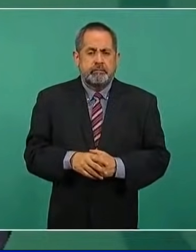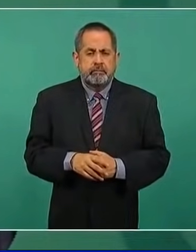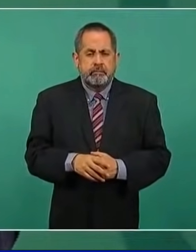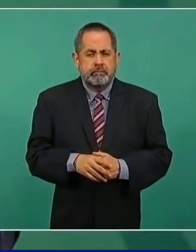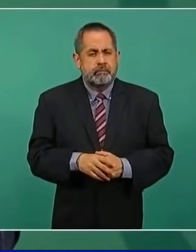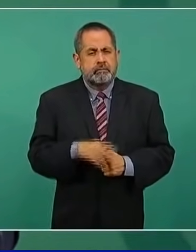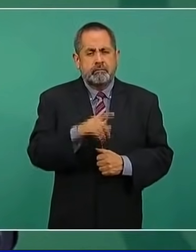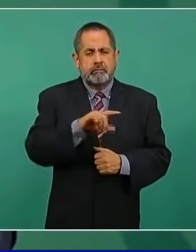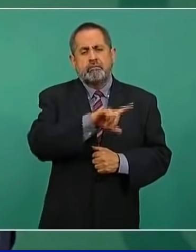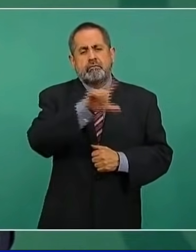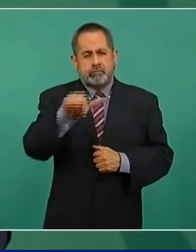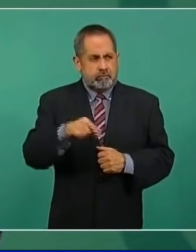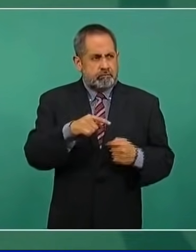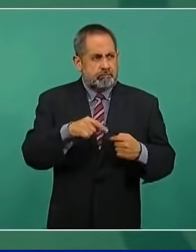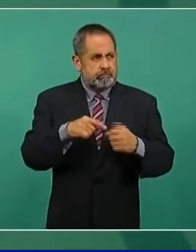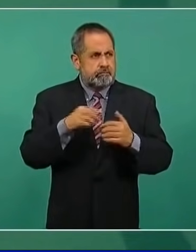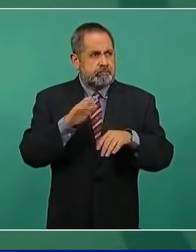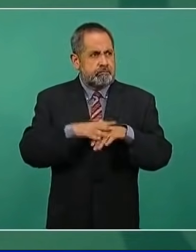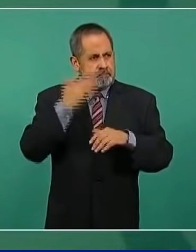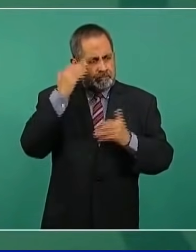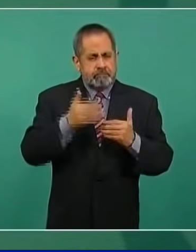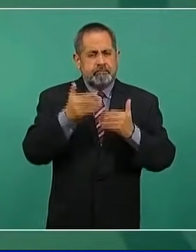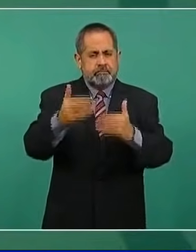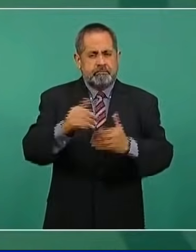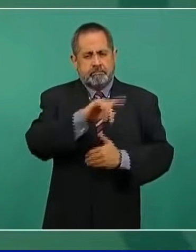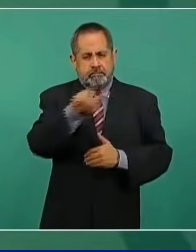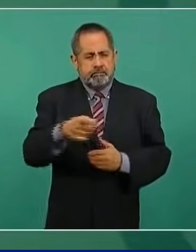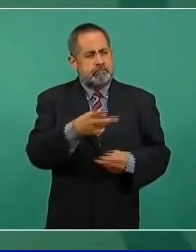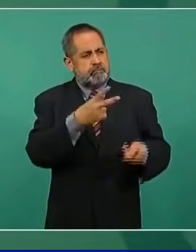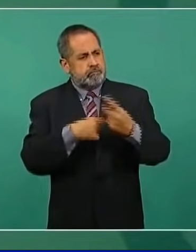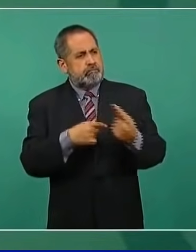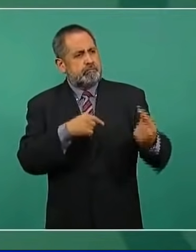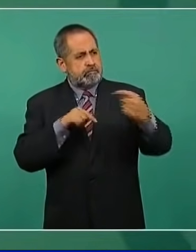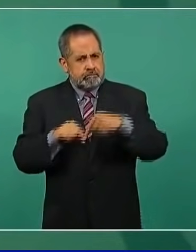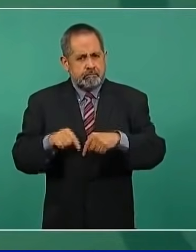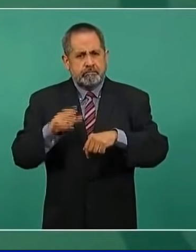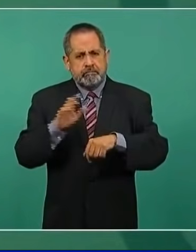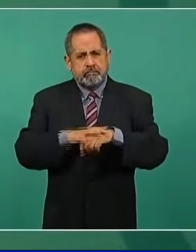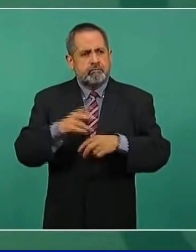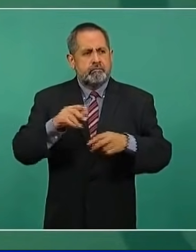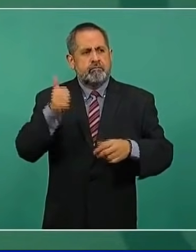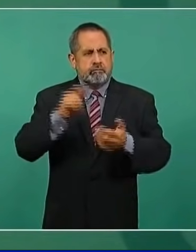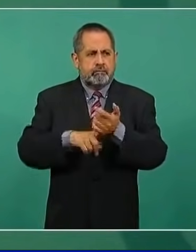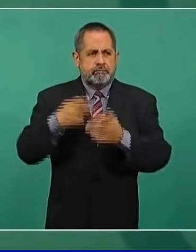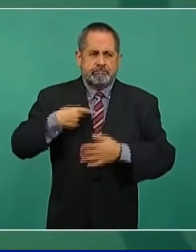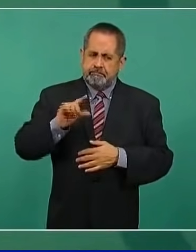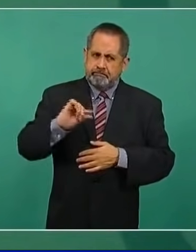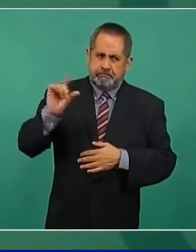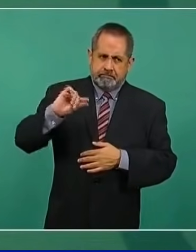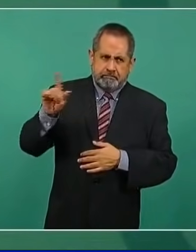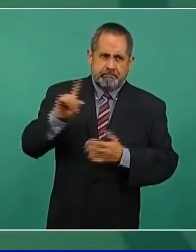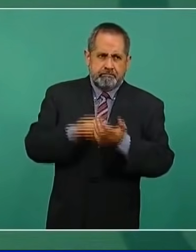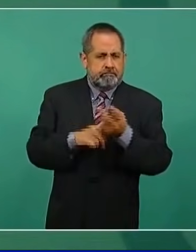viene posteriormente, vienen otras personalidades, vienen